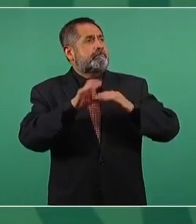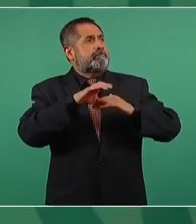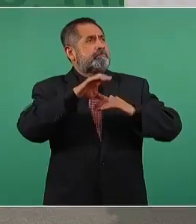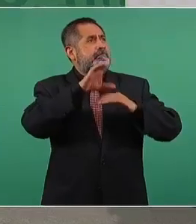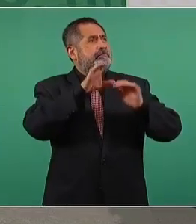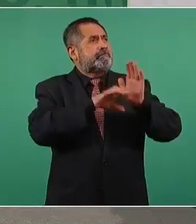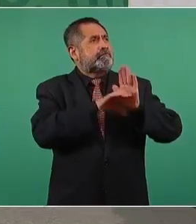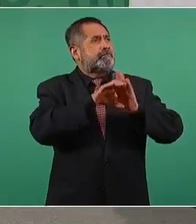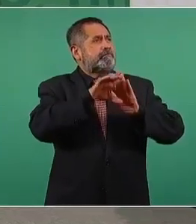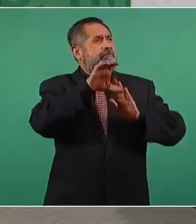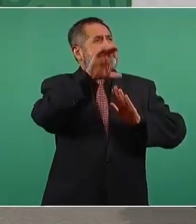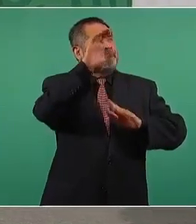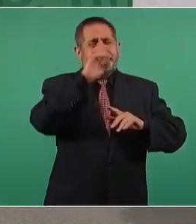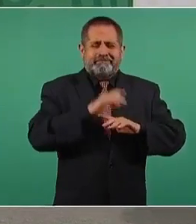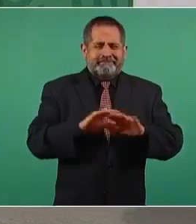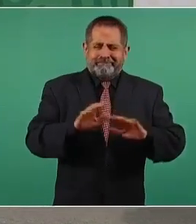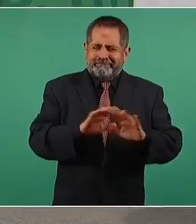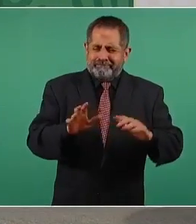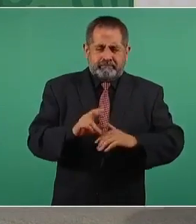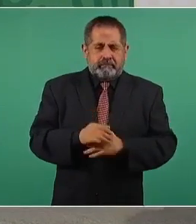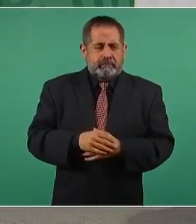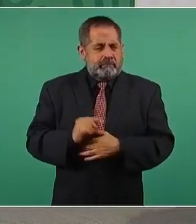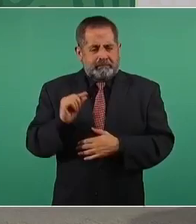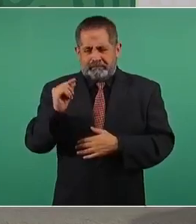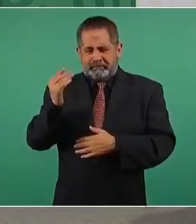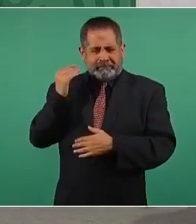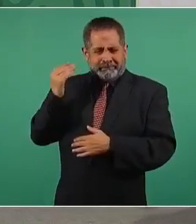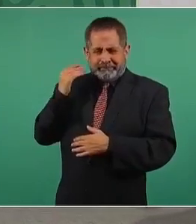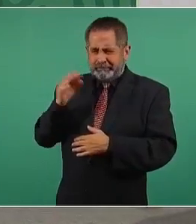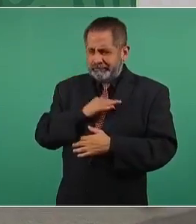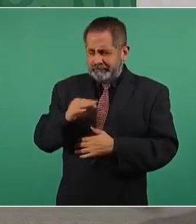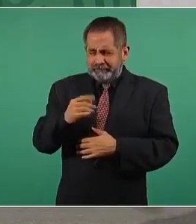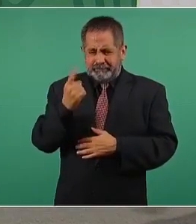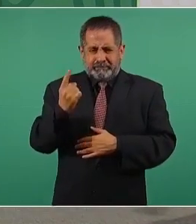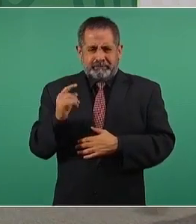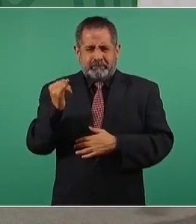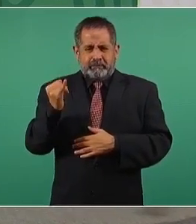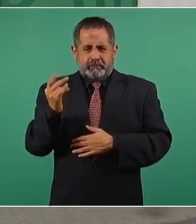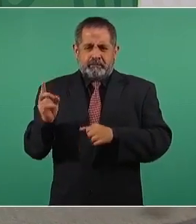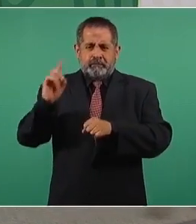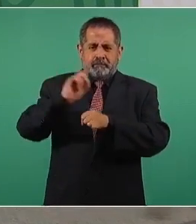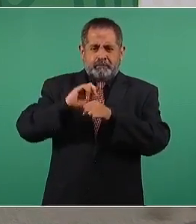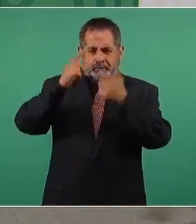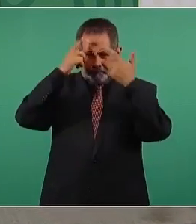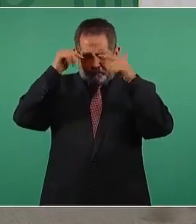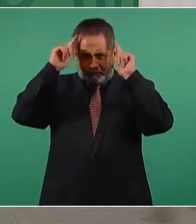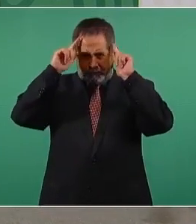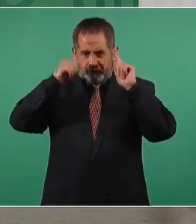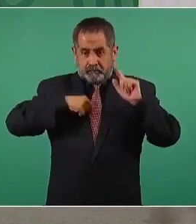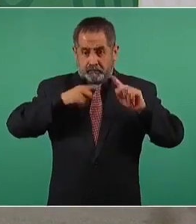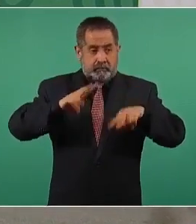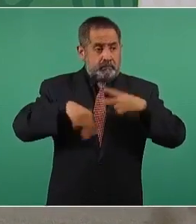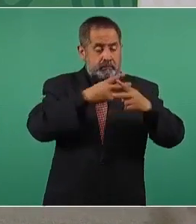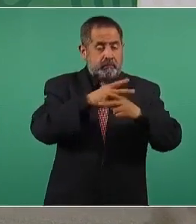Hace unos días, el primero de junio, el Día de la Marina, que fui a Veracruz,